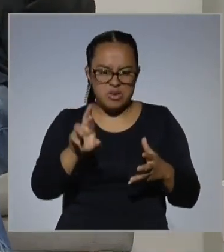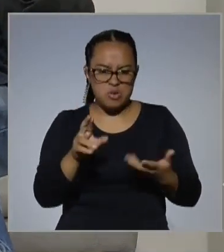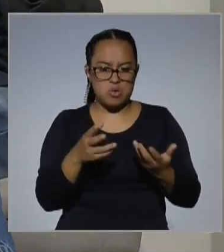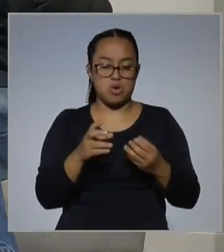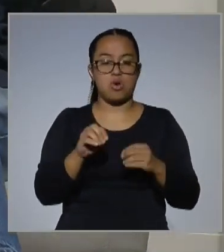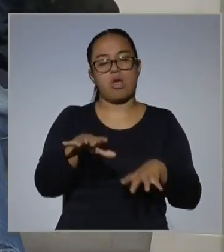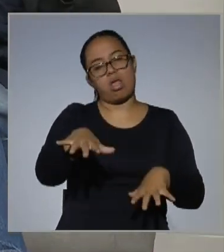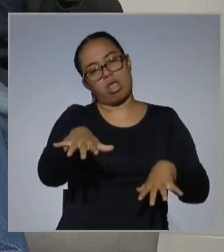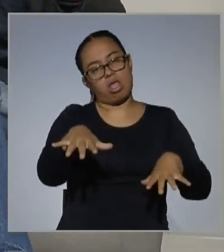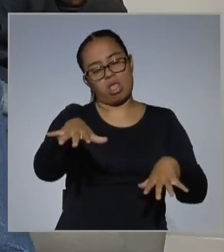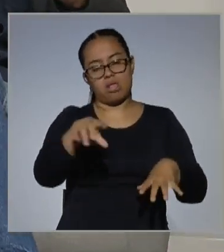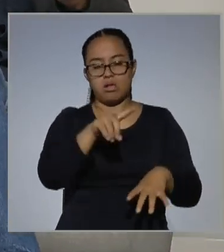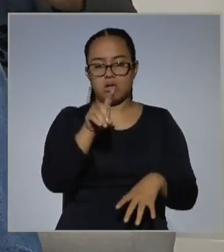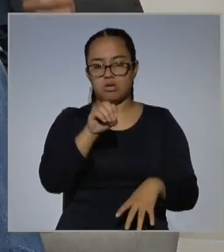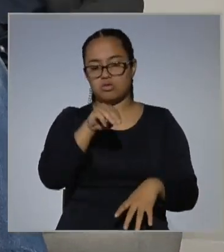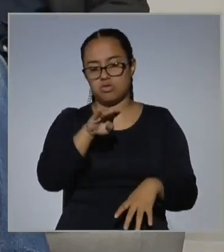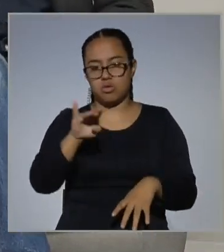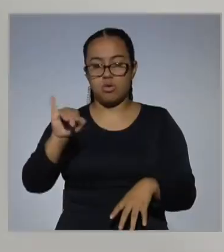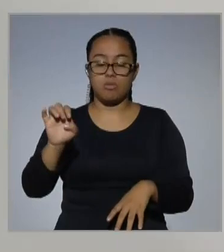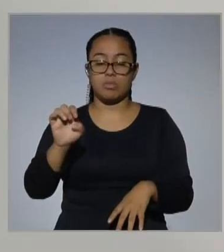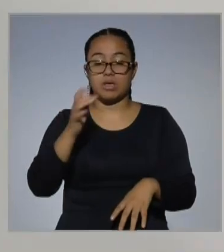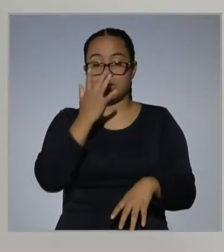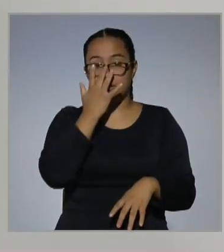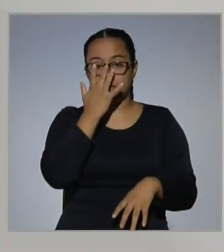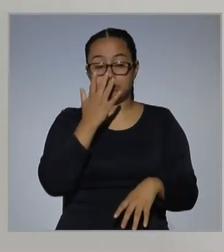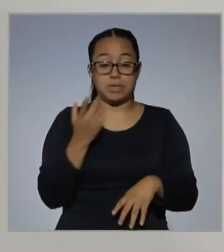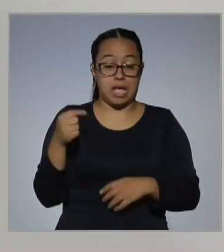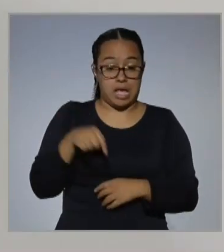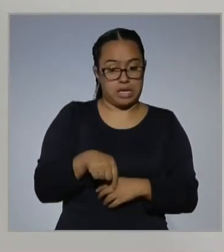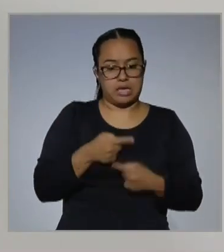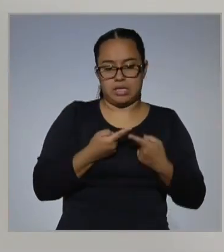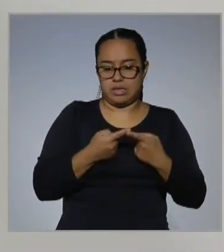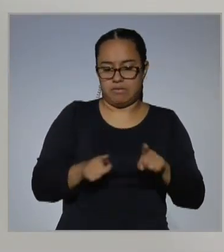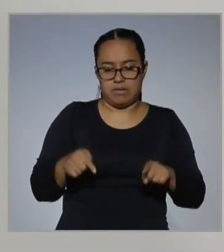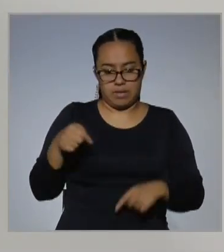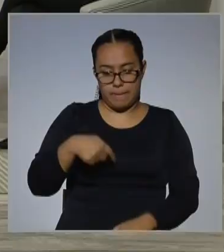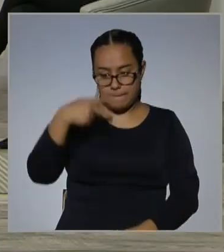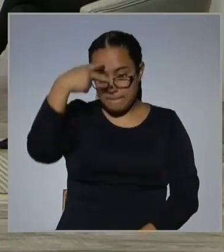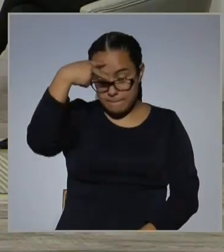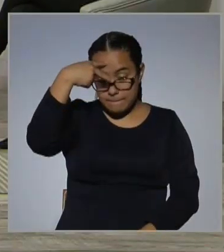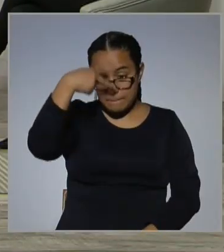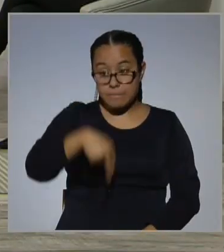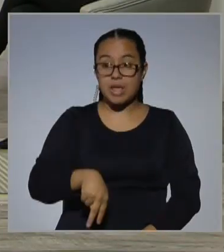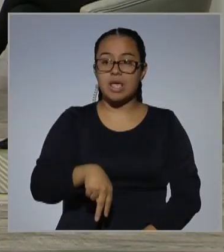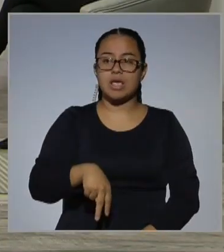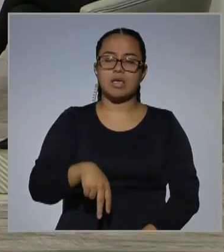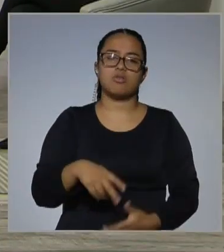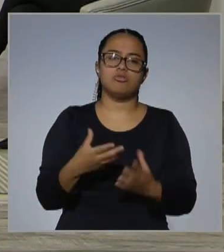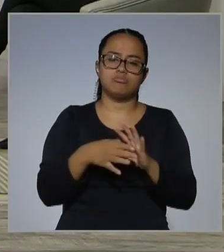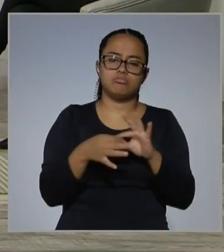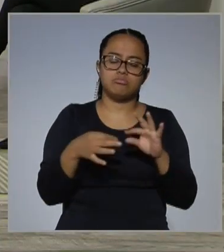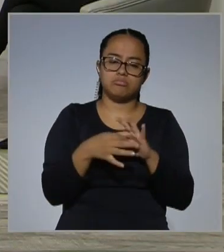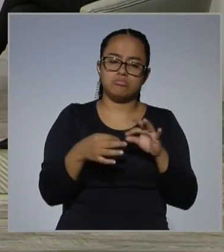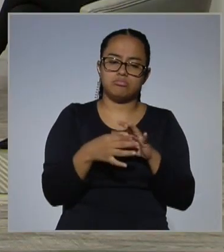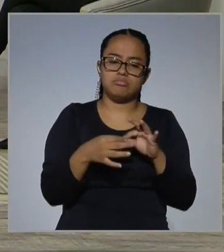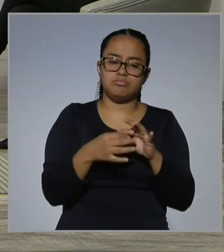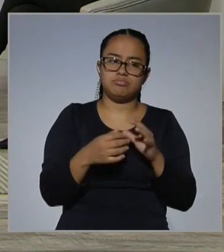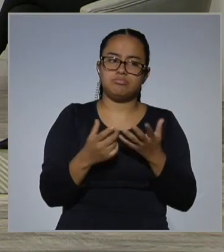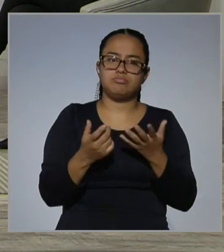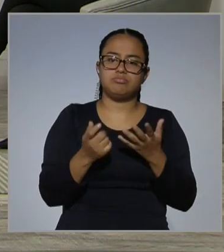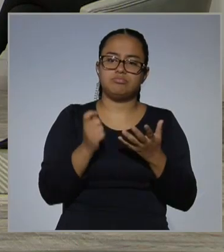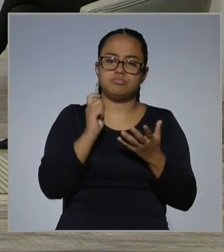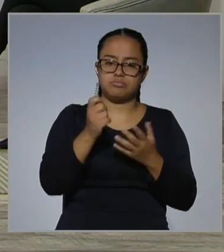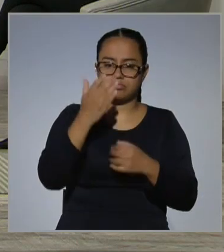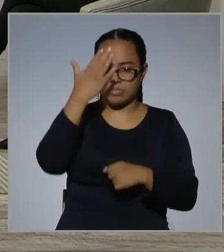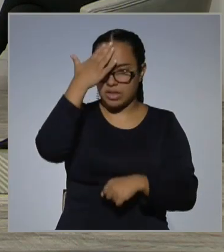el zombie, donde surge también. Aquí no, aquí en México estamos hablando sí de un ejercicio